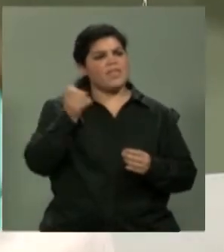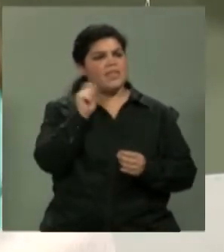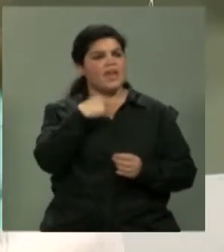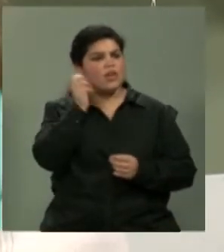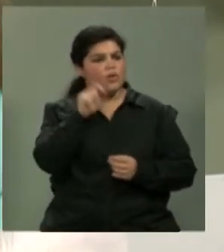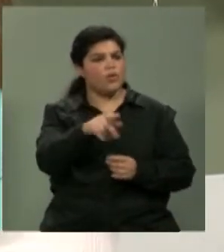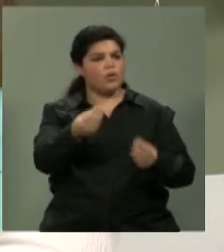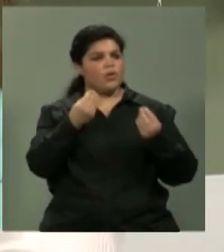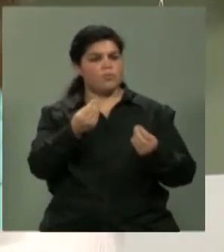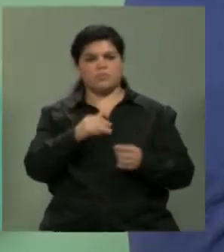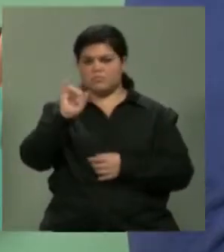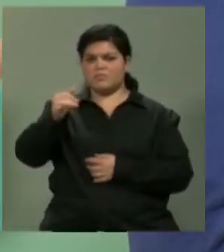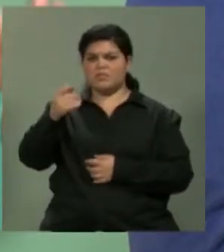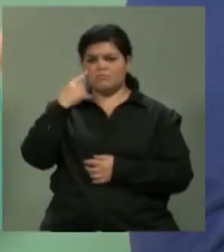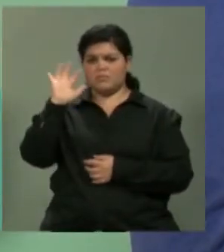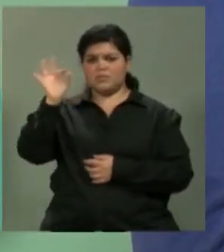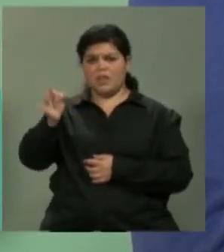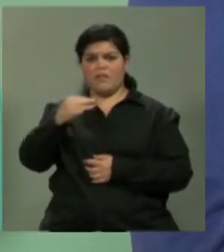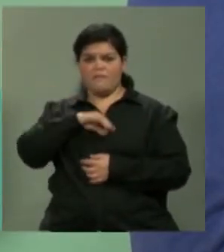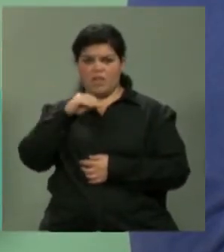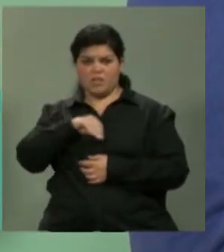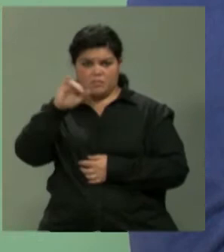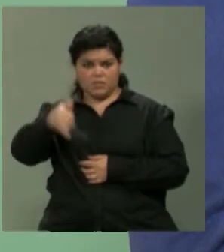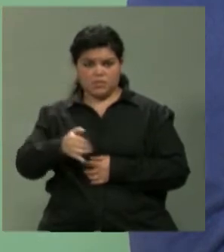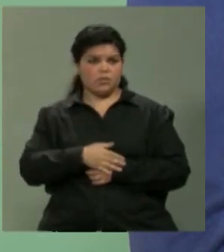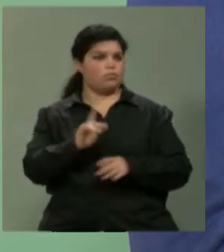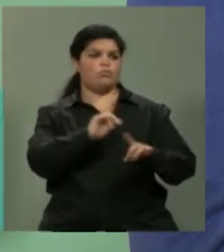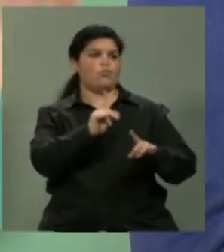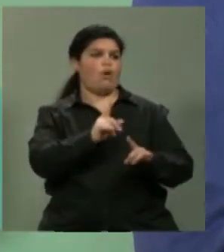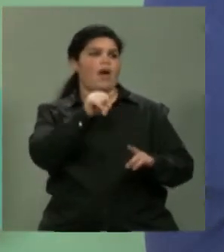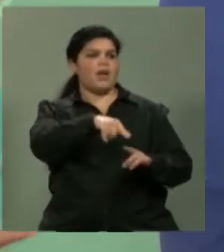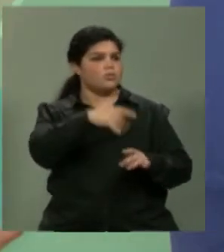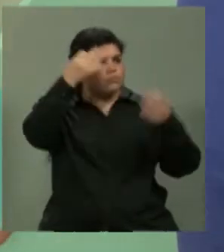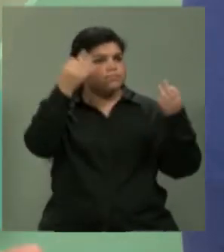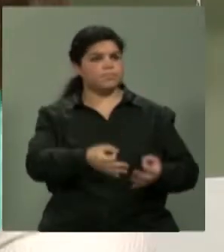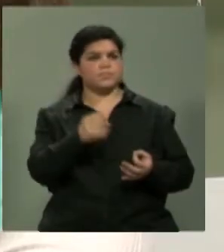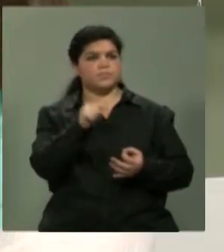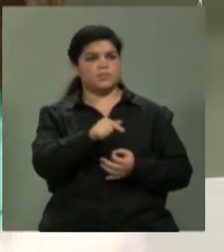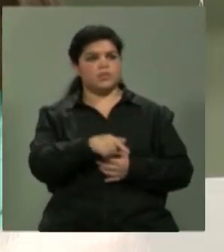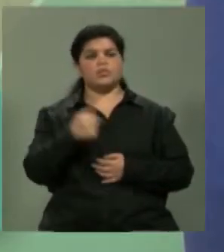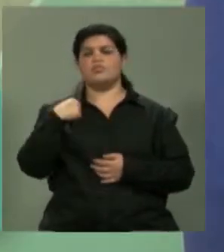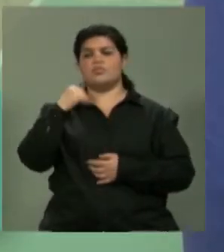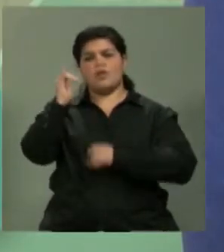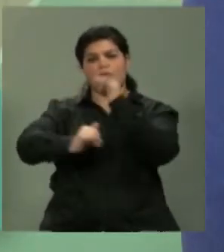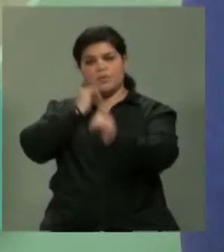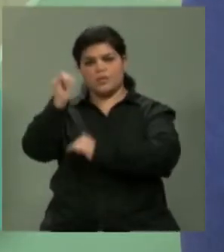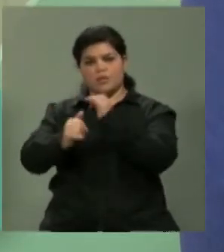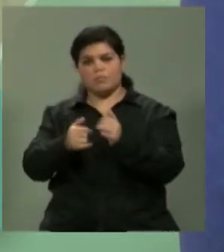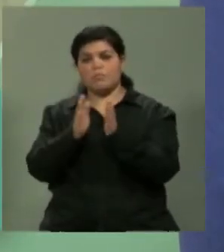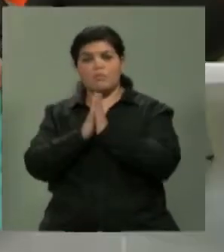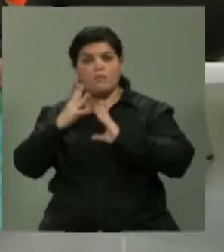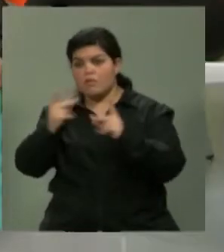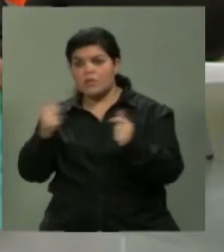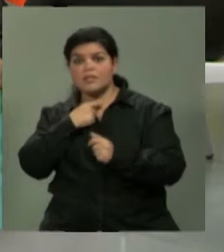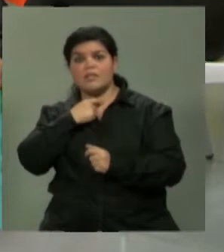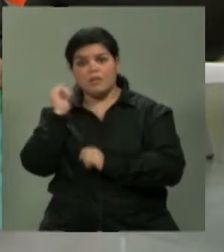que hay víctimas también. Lo que quiero No, decir. No, es víctima. No, es que no lo subestime. No, O lo sea, que quiero decir decilo con es la que tenemos que responsabilidad pensar. eso Déjame terminar. Estamos hablando de